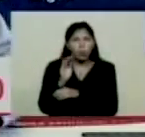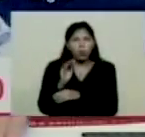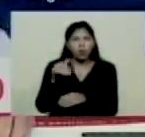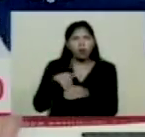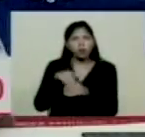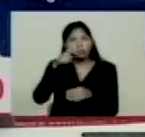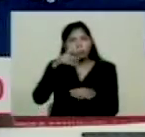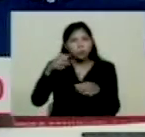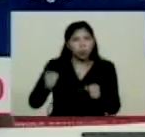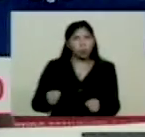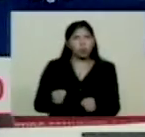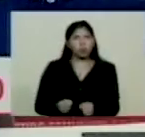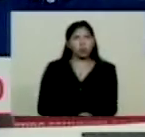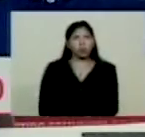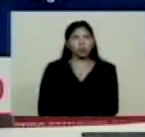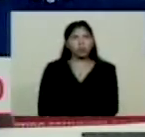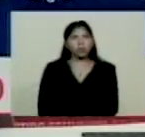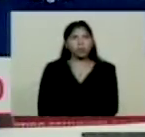Contrasta.